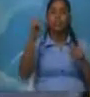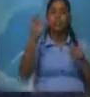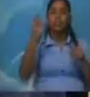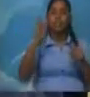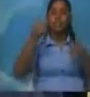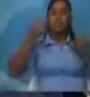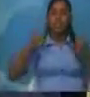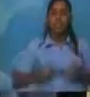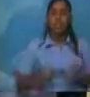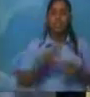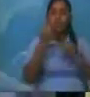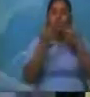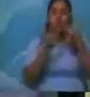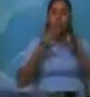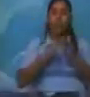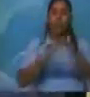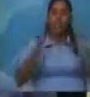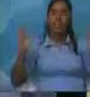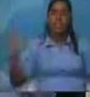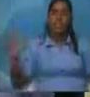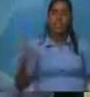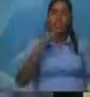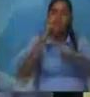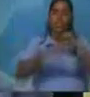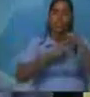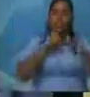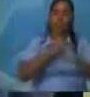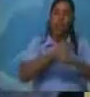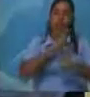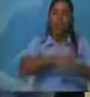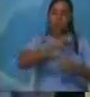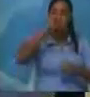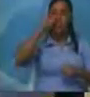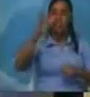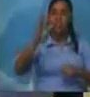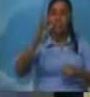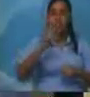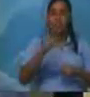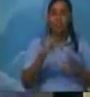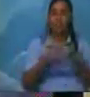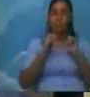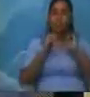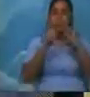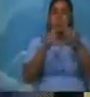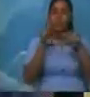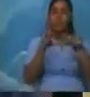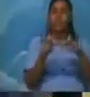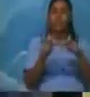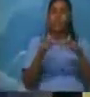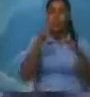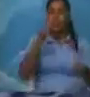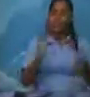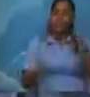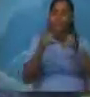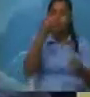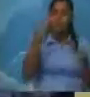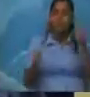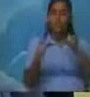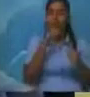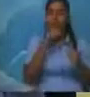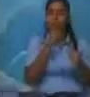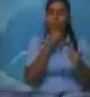sino Cómo ha crecido se ha multiplicado la obra de Dios que comenzó allí en un camioncito viejo con